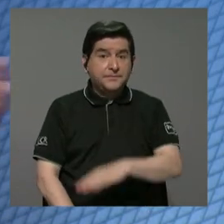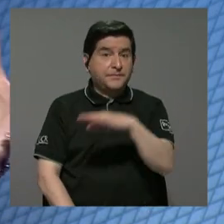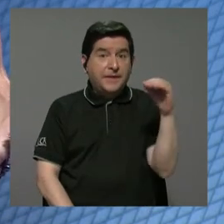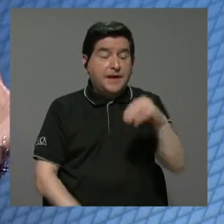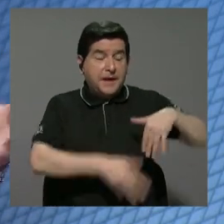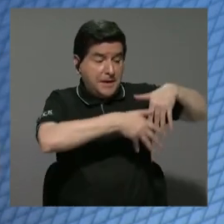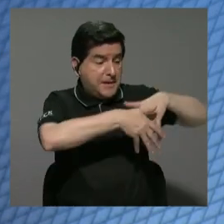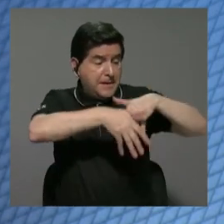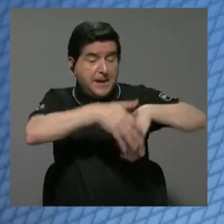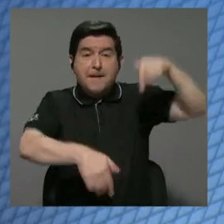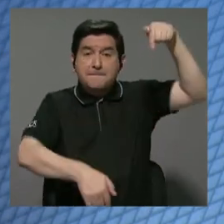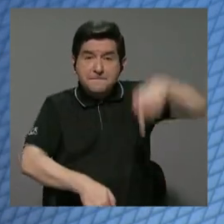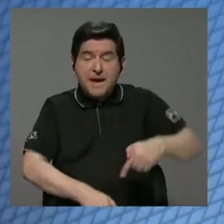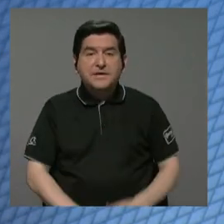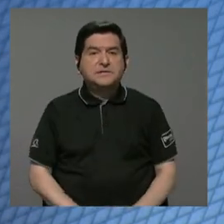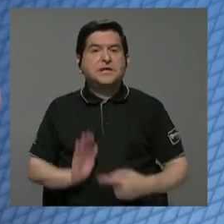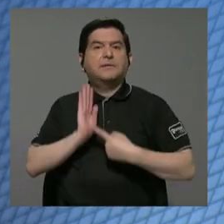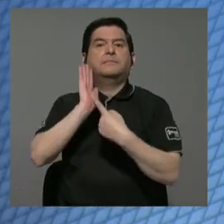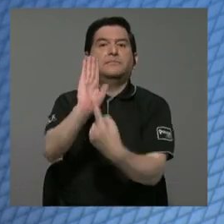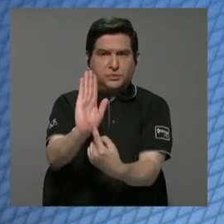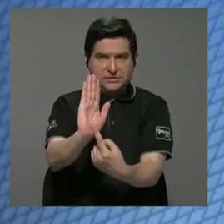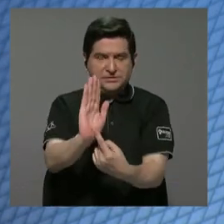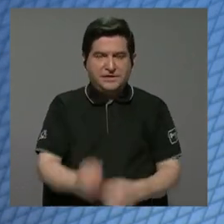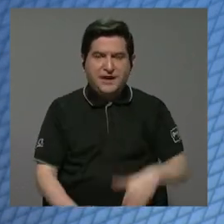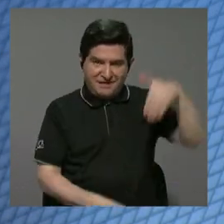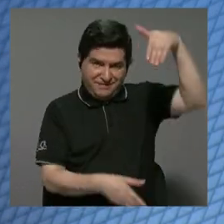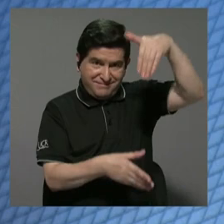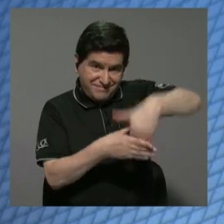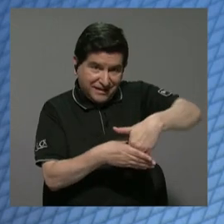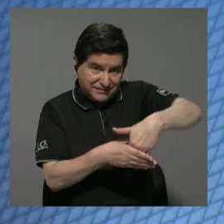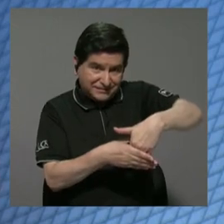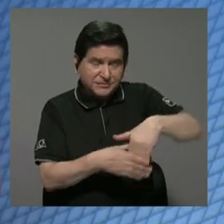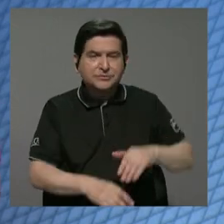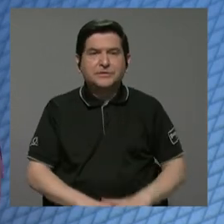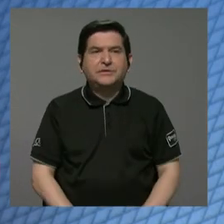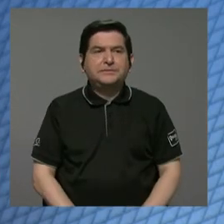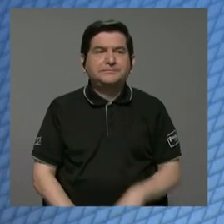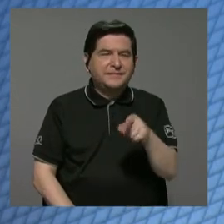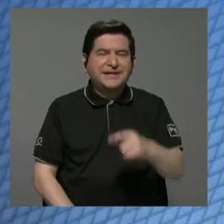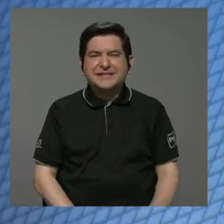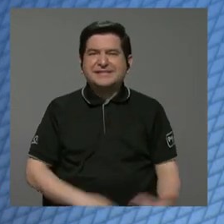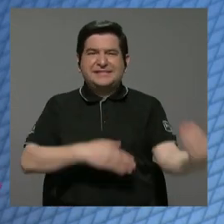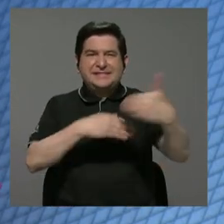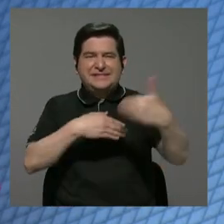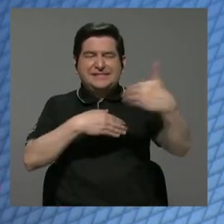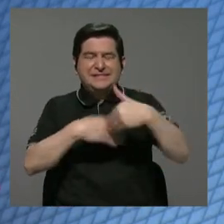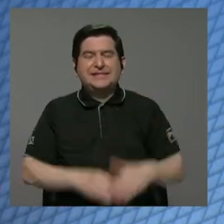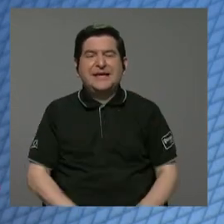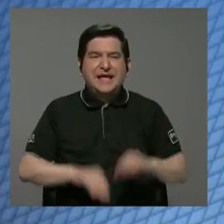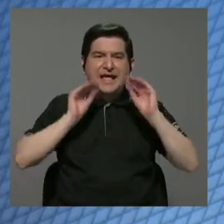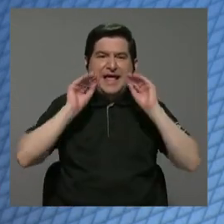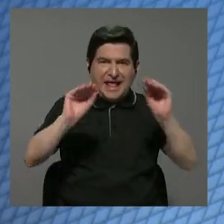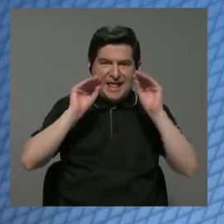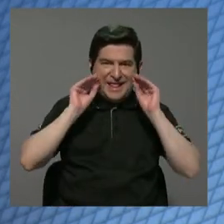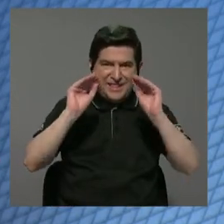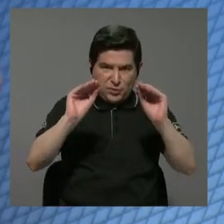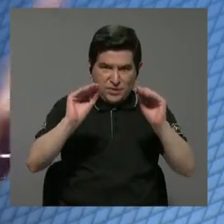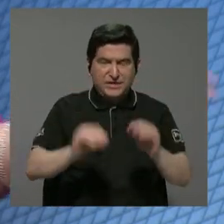la marcha de hoy es un reflejo, porque dentro de esa ofensiva la educación es